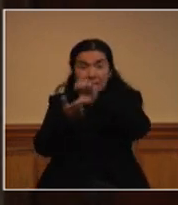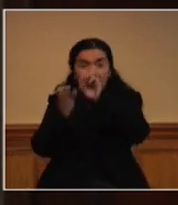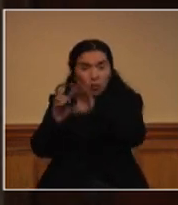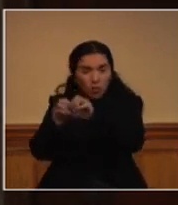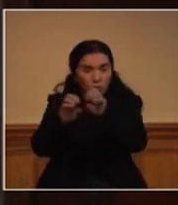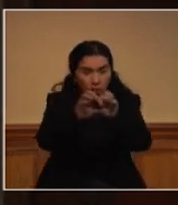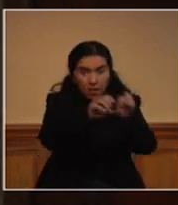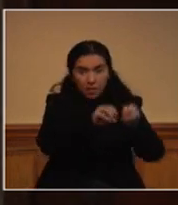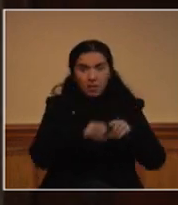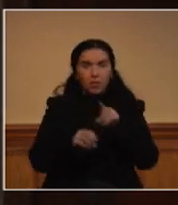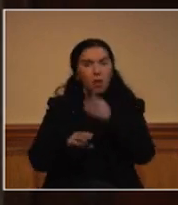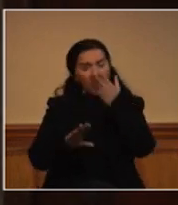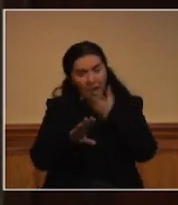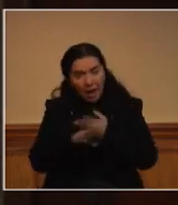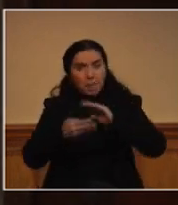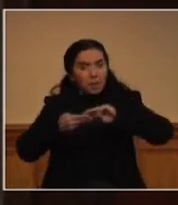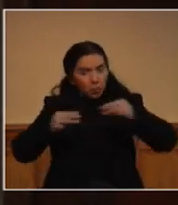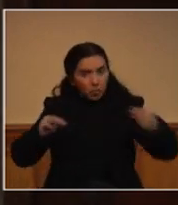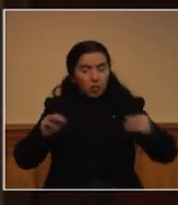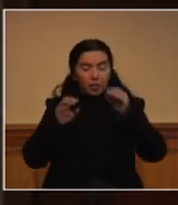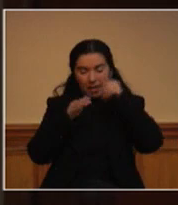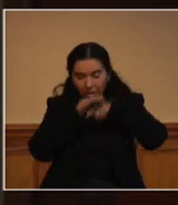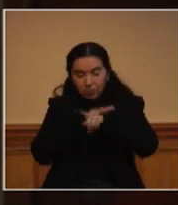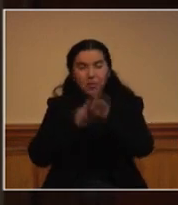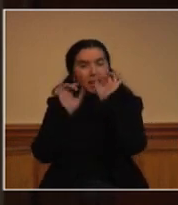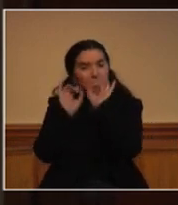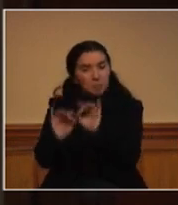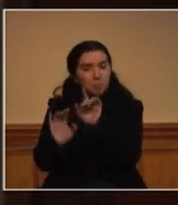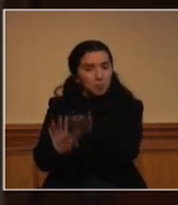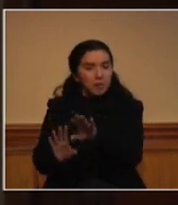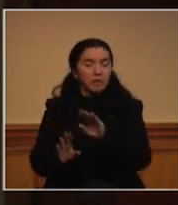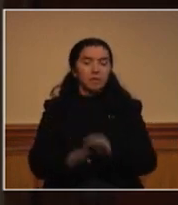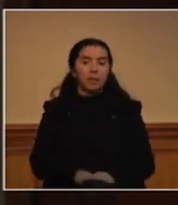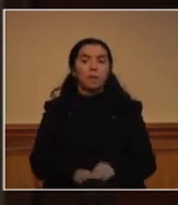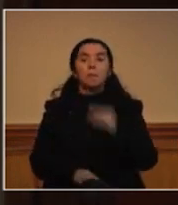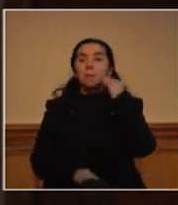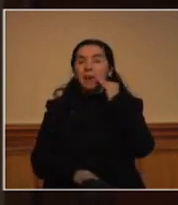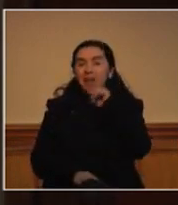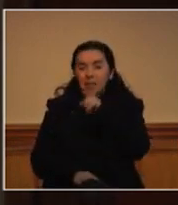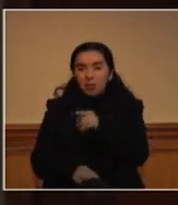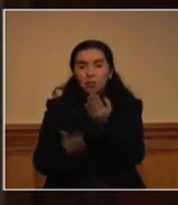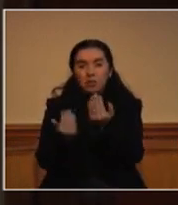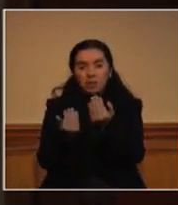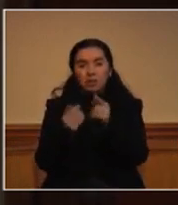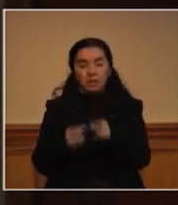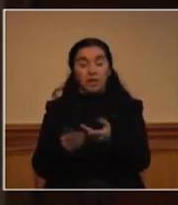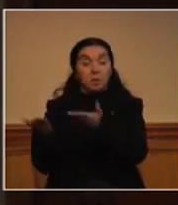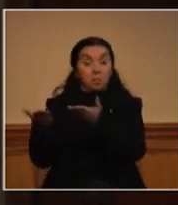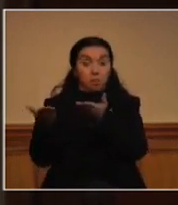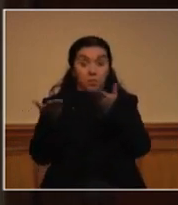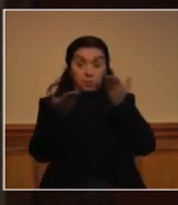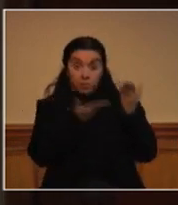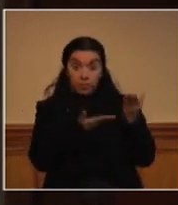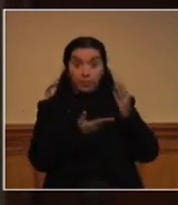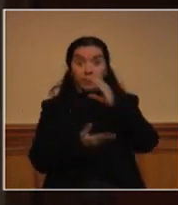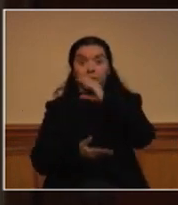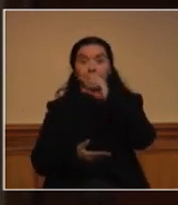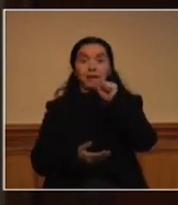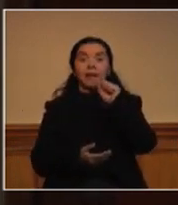desarrollar metodologías de intervención específicas para el alumnado con estas necesidades. Dejamos con ustedes a Candelaria